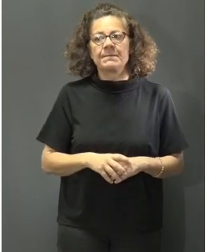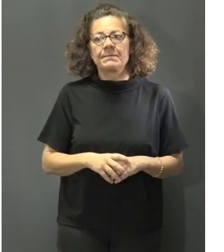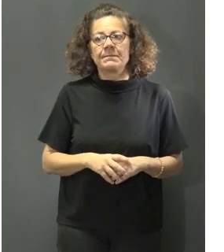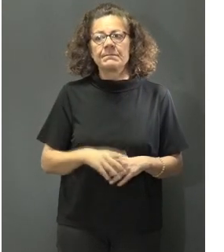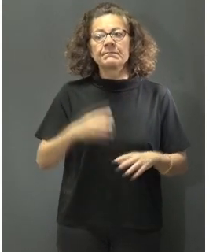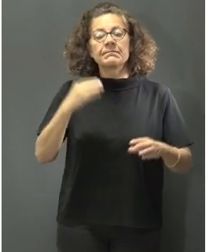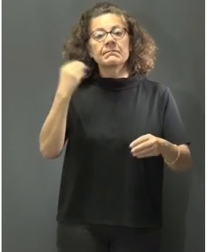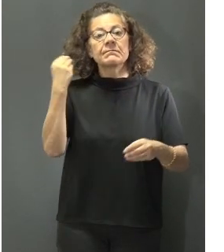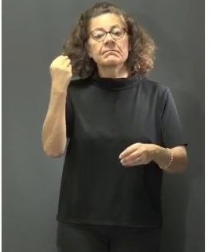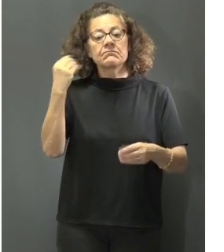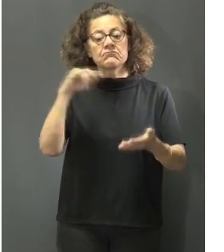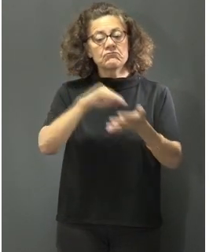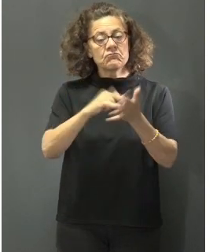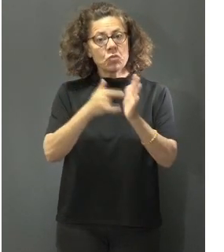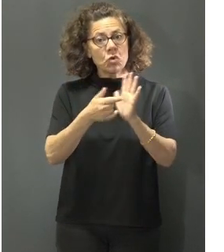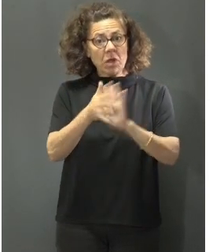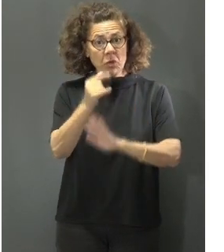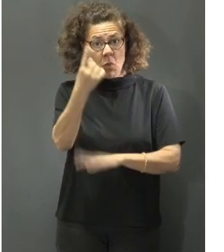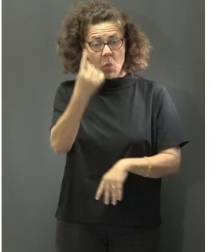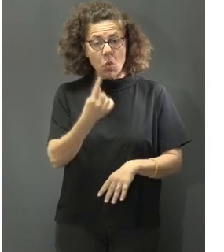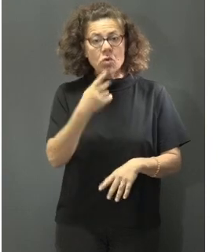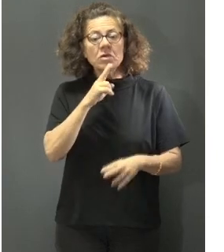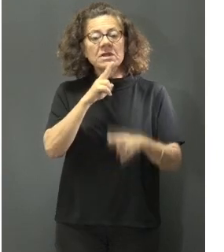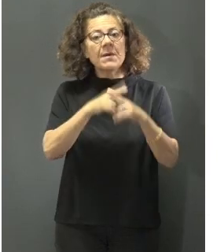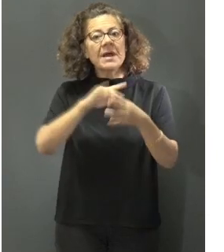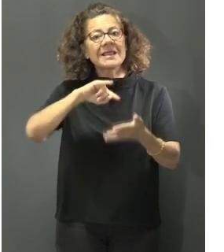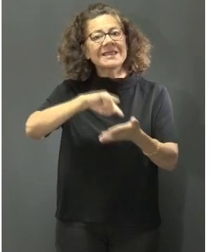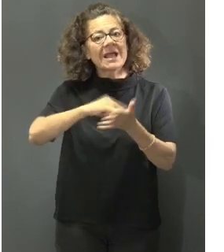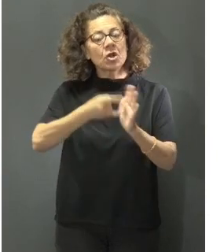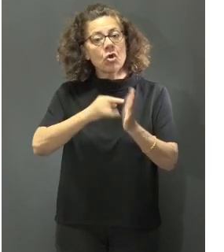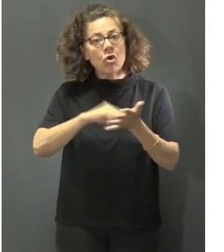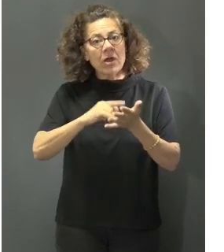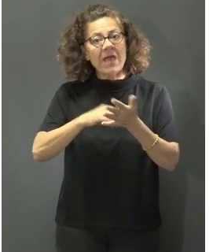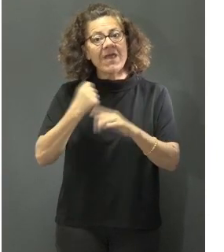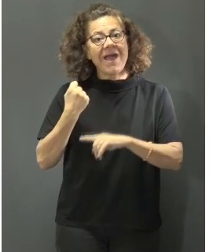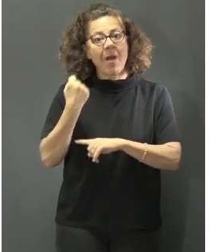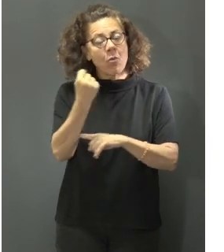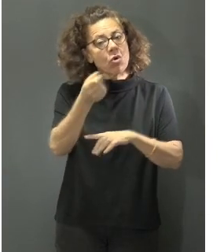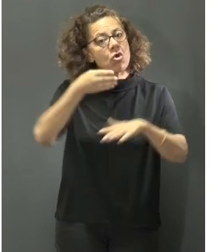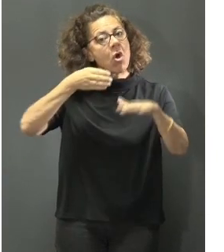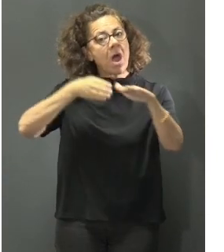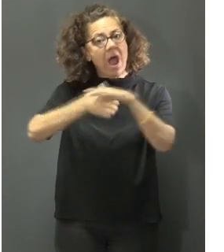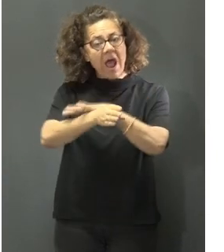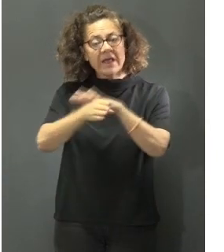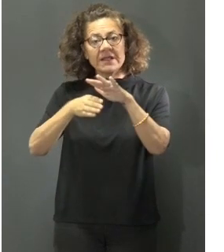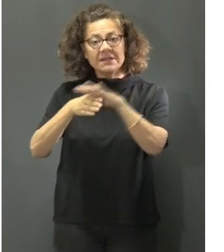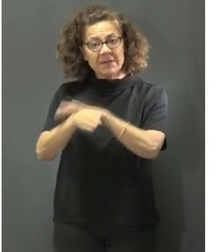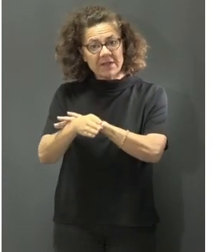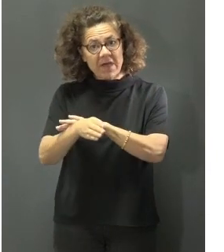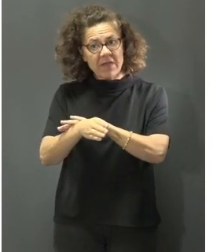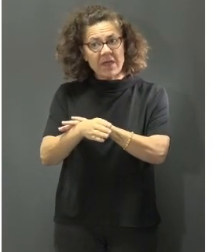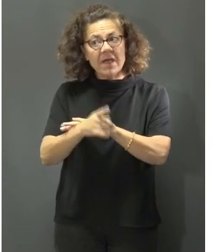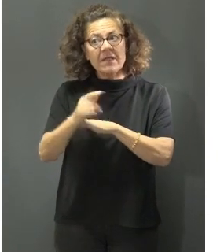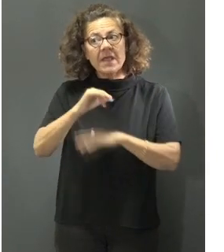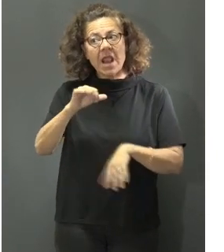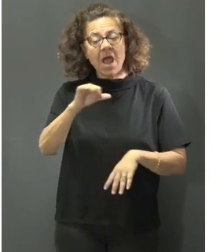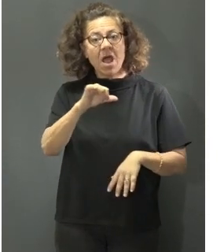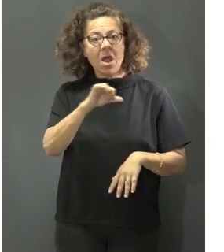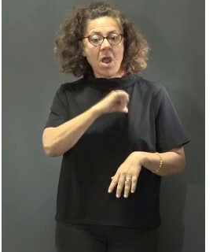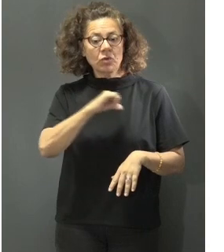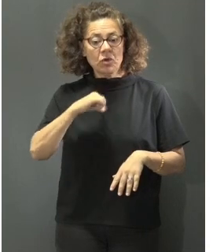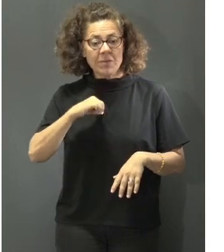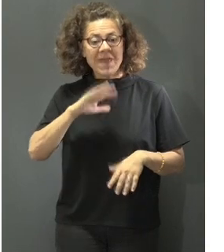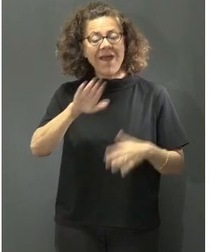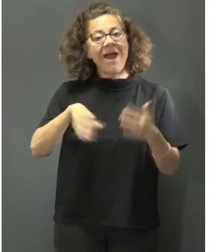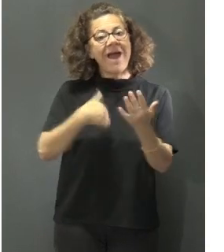pues hicimos un proyecto que se llamaba Tecnología de Apoyo y Accesibilidad de la Autonomía a la